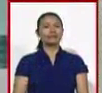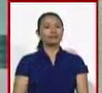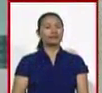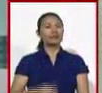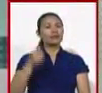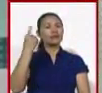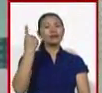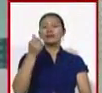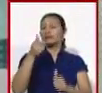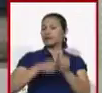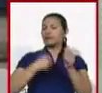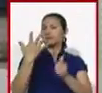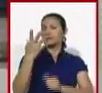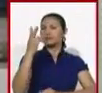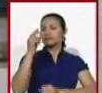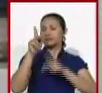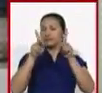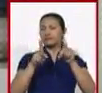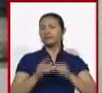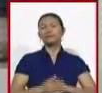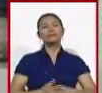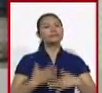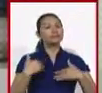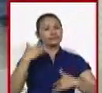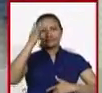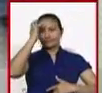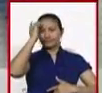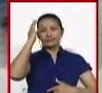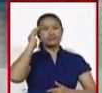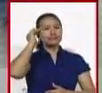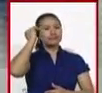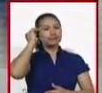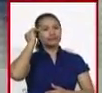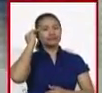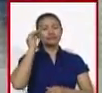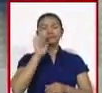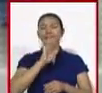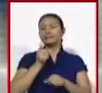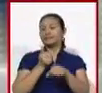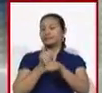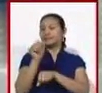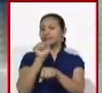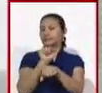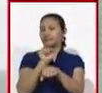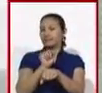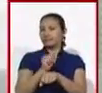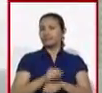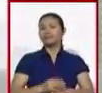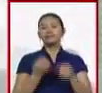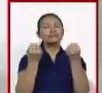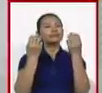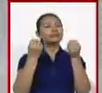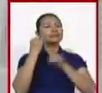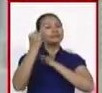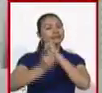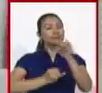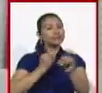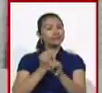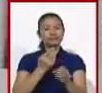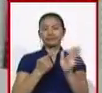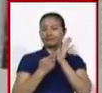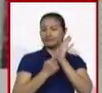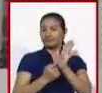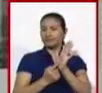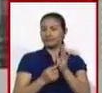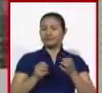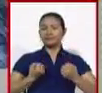Una de cada 5 personas en el mundo padece de algún problema de salud mental por el trabajo. Las estadísticas internacionales